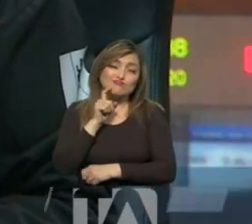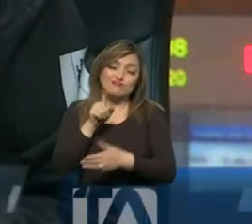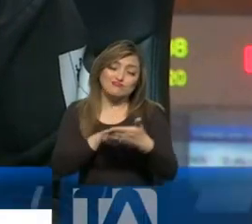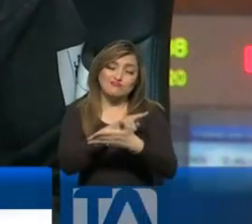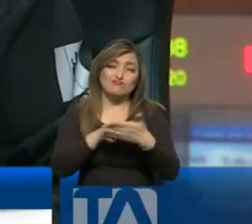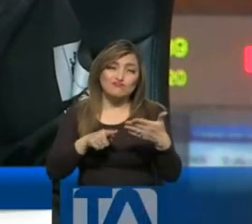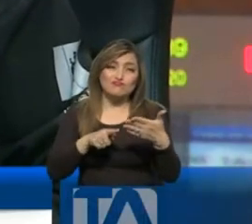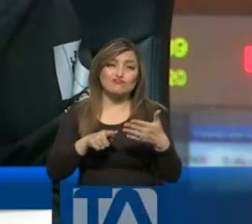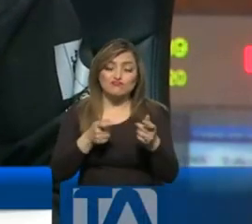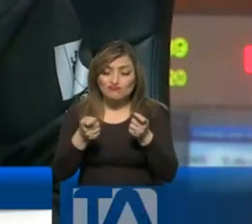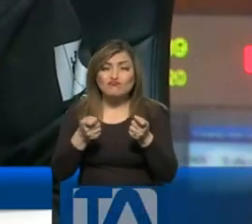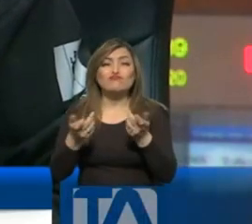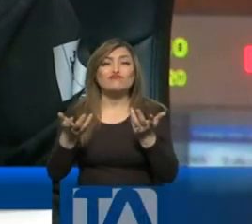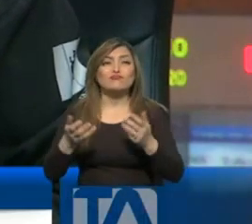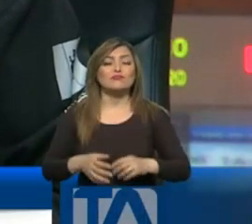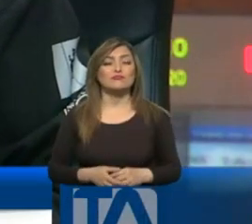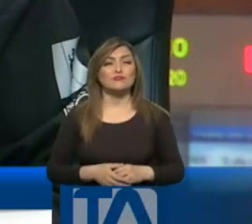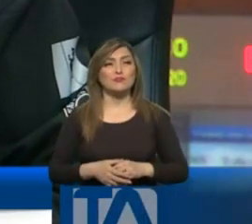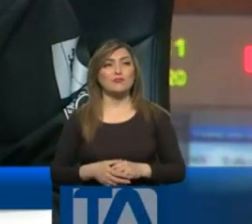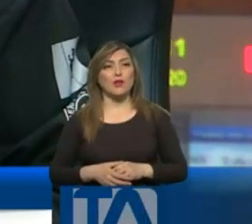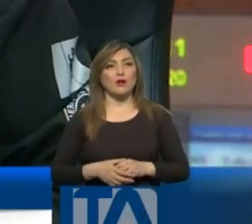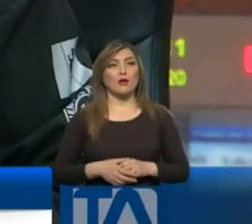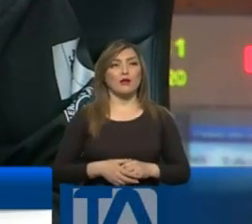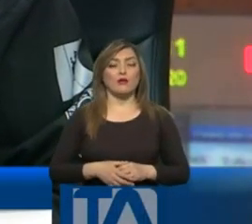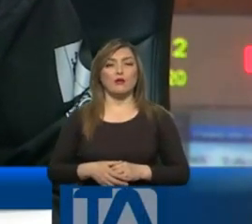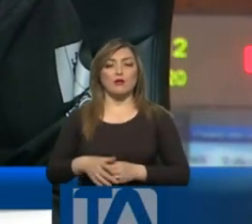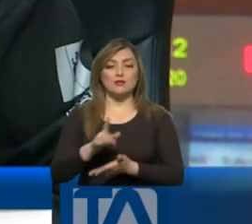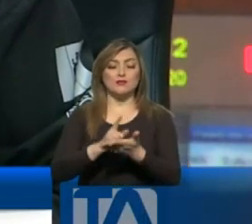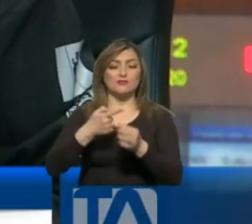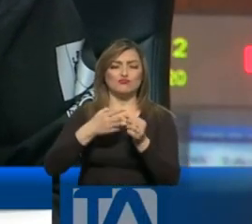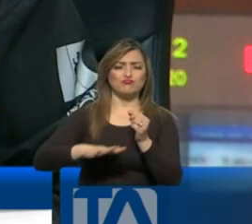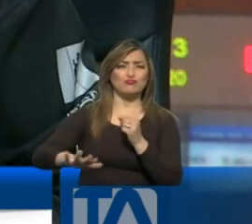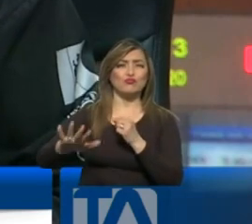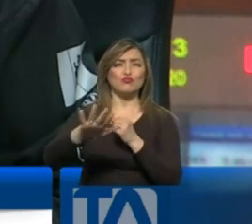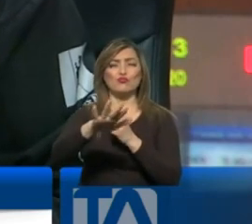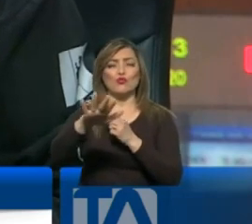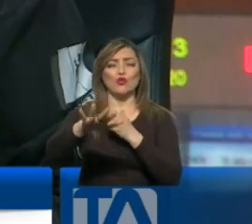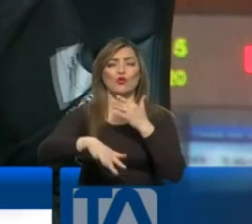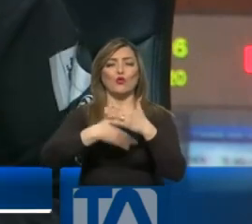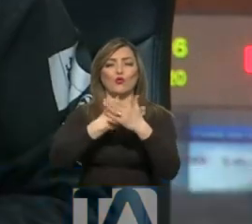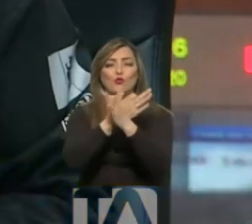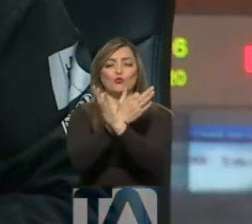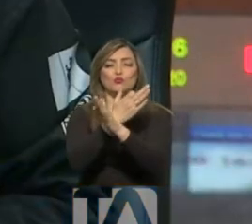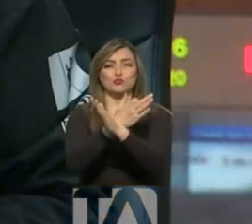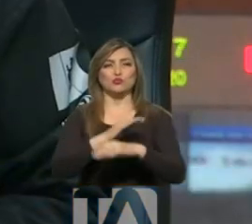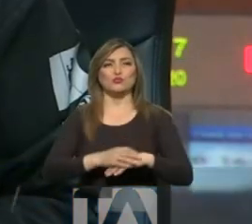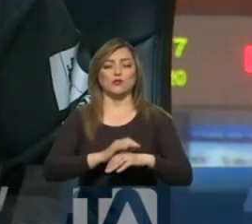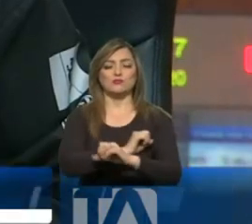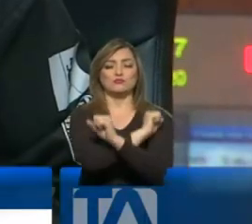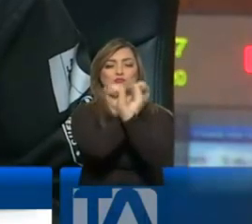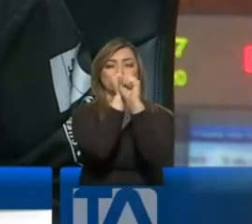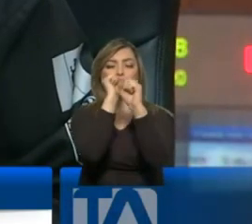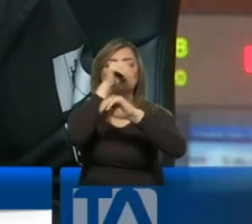desarrollando operativos a lo largo y ancho del distrito metropolitano en turnos de